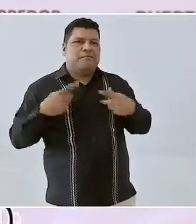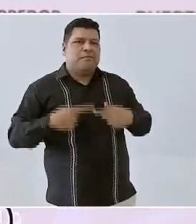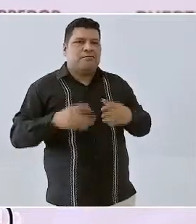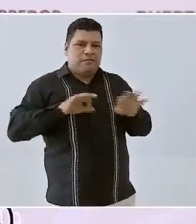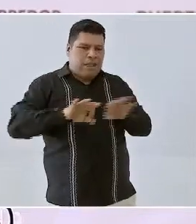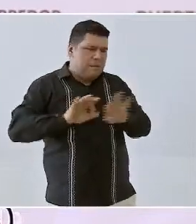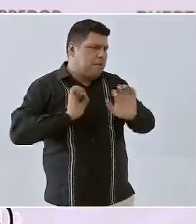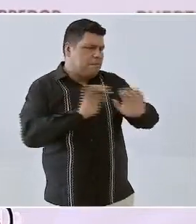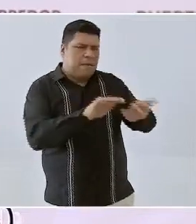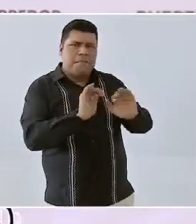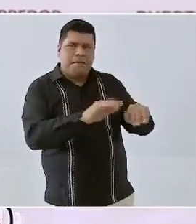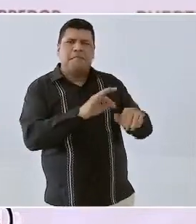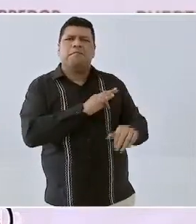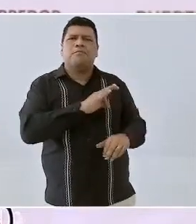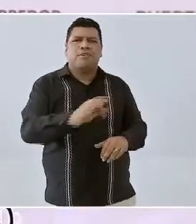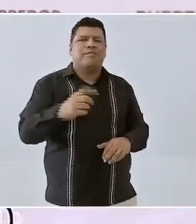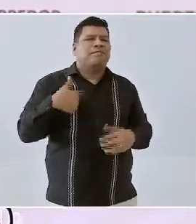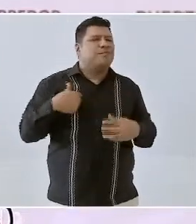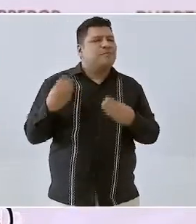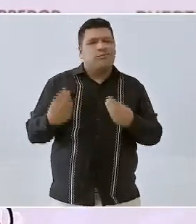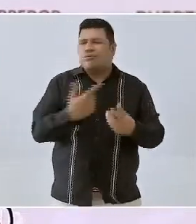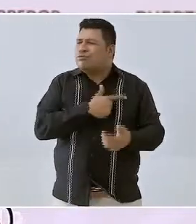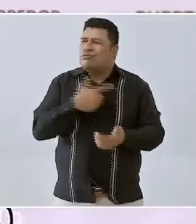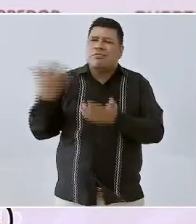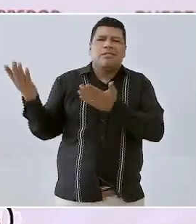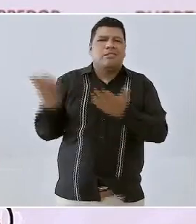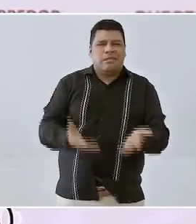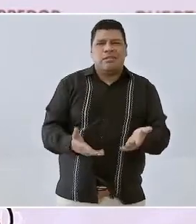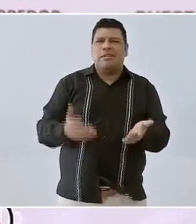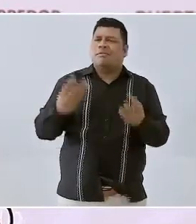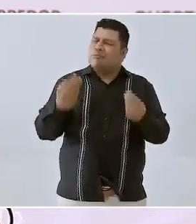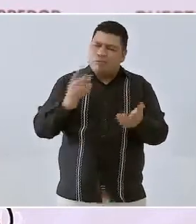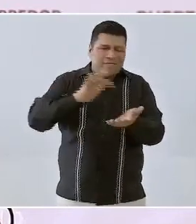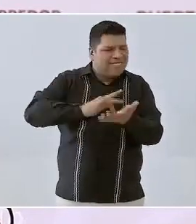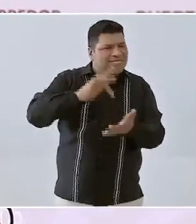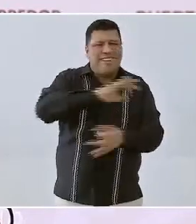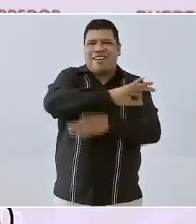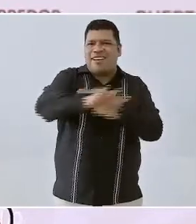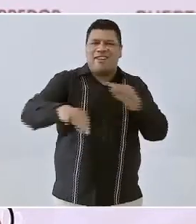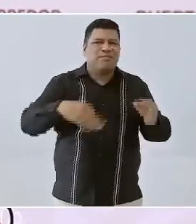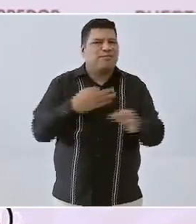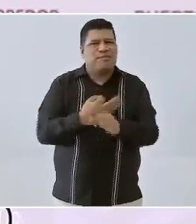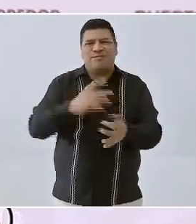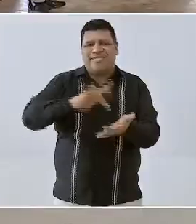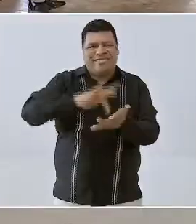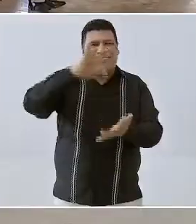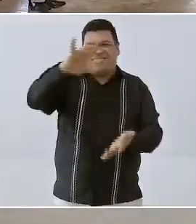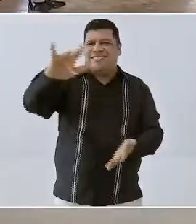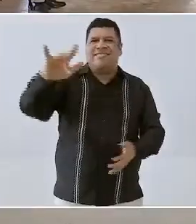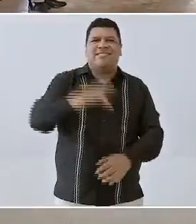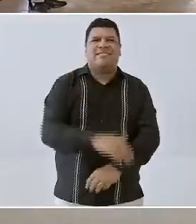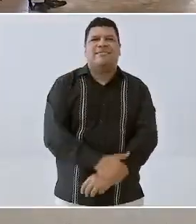región del país. Yo mucho gusto estar aquí y muchas gracias a todas y a todos.